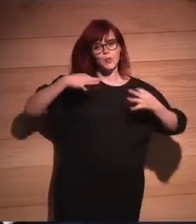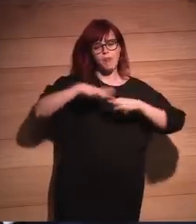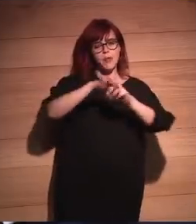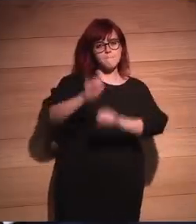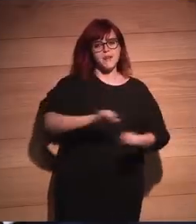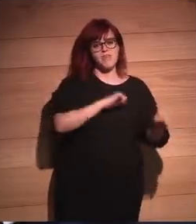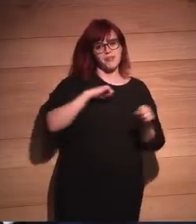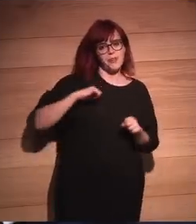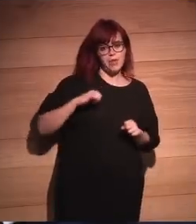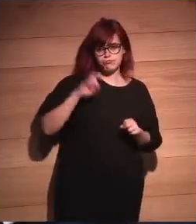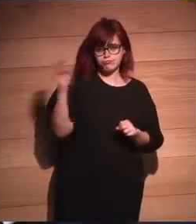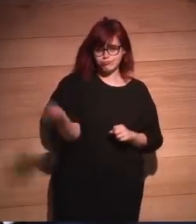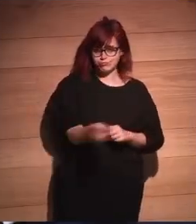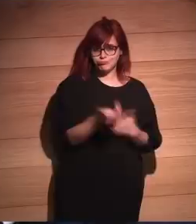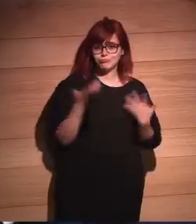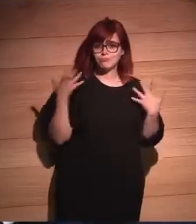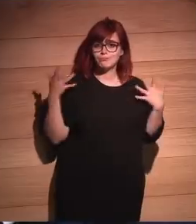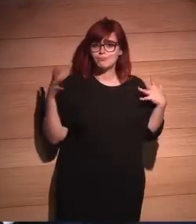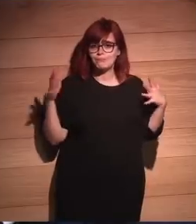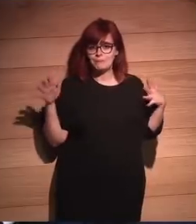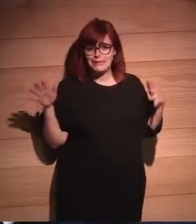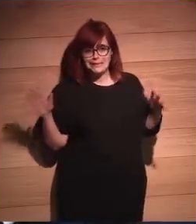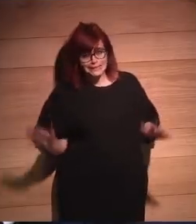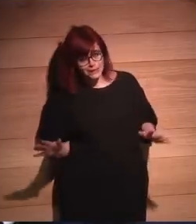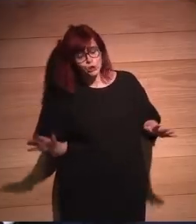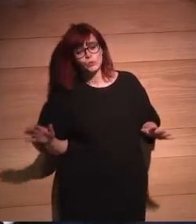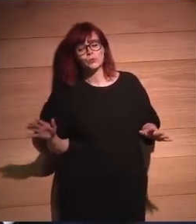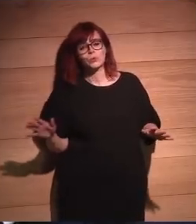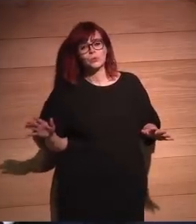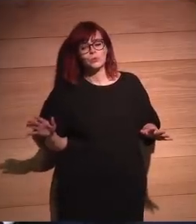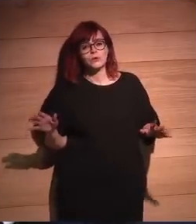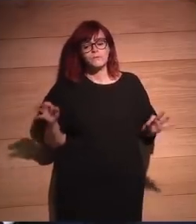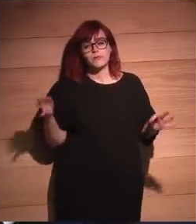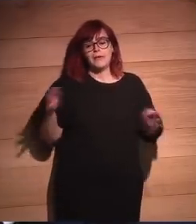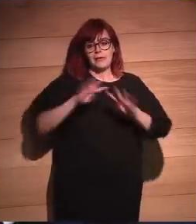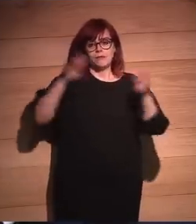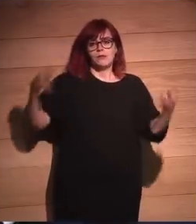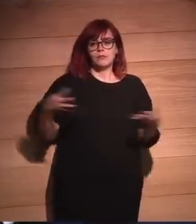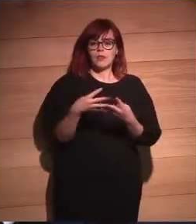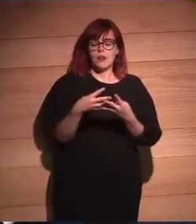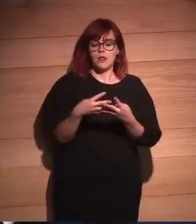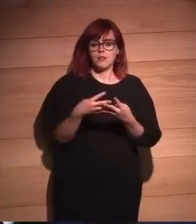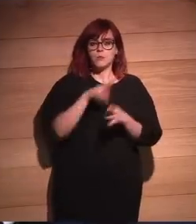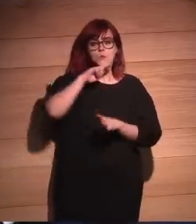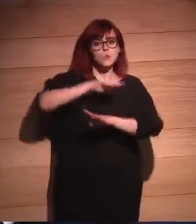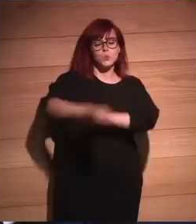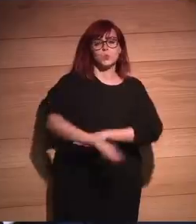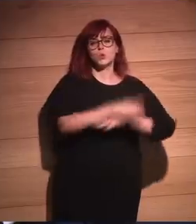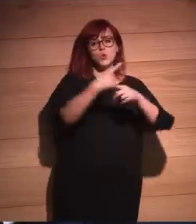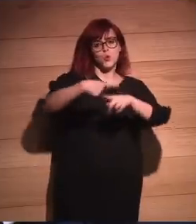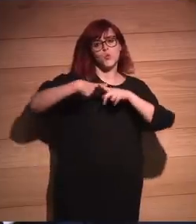privacidad, etcétera, pero que mantenga una Internet